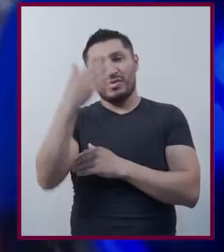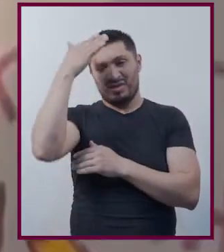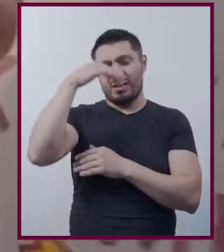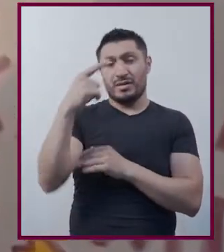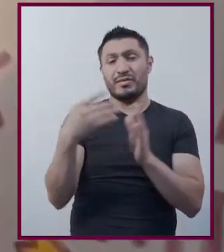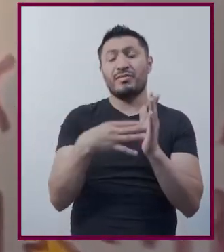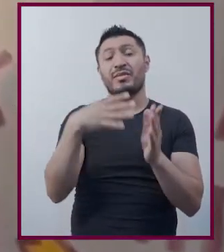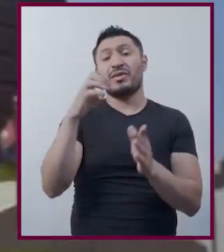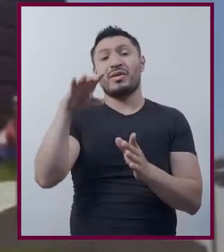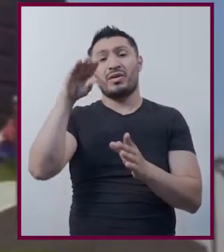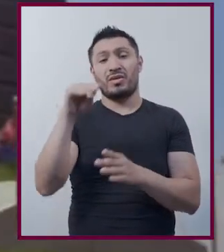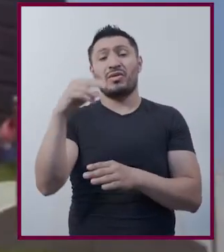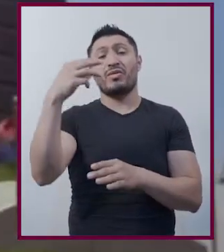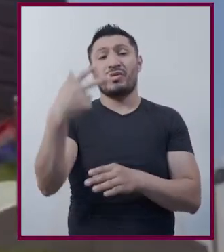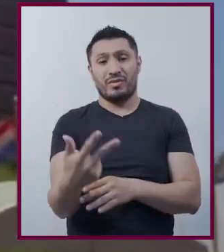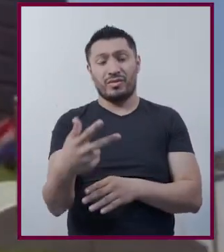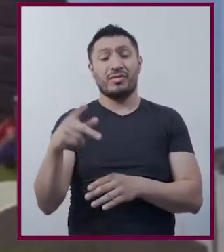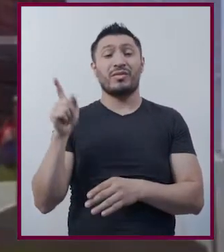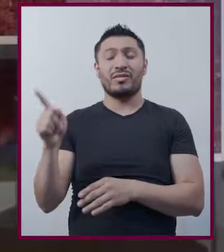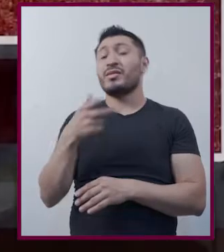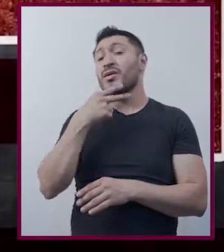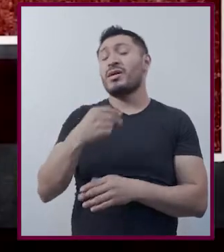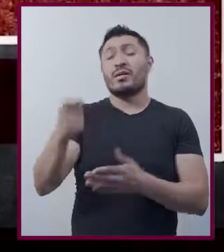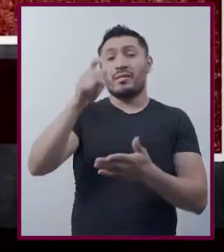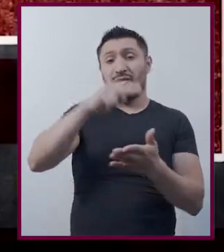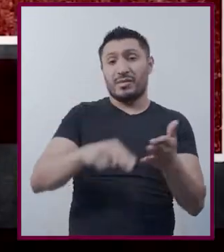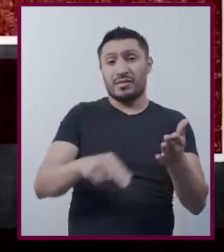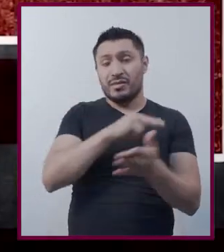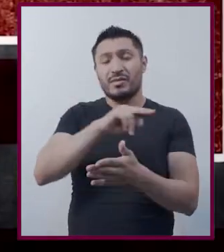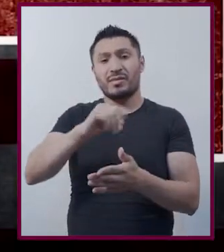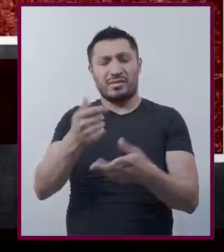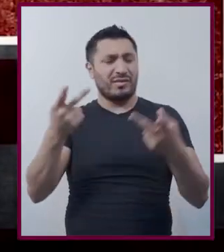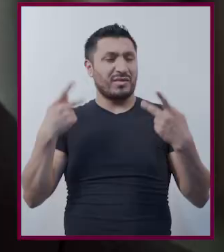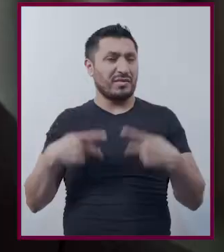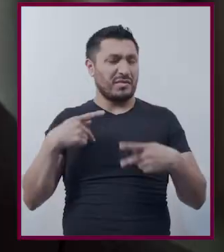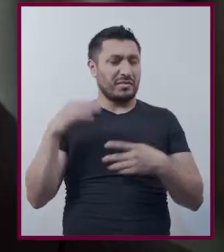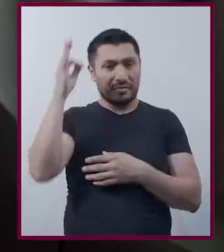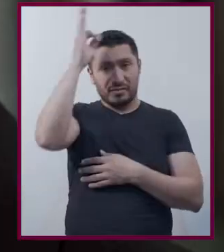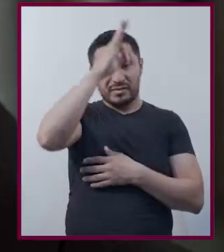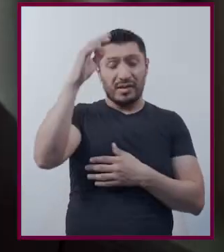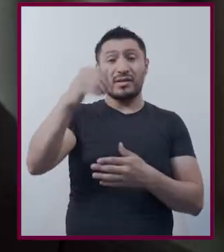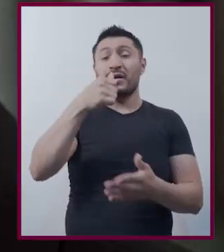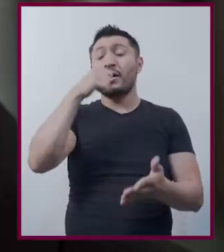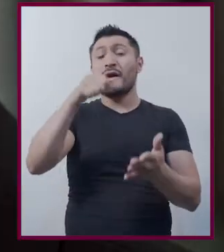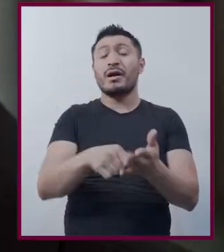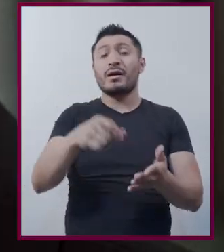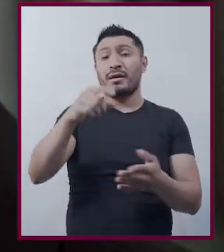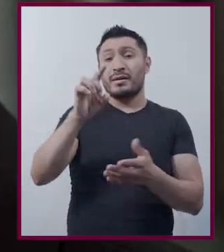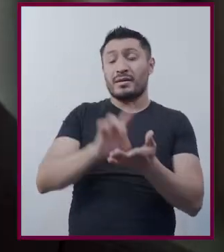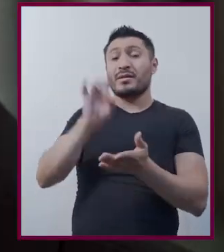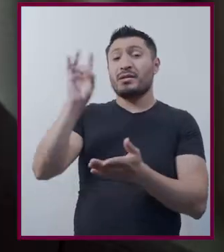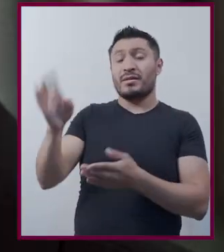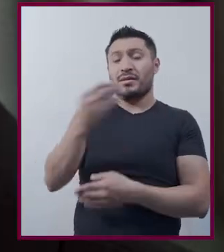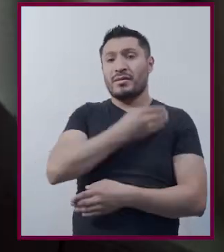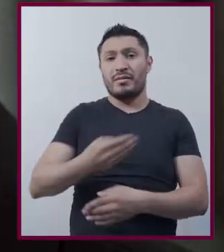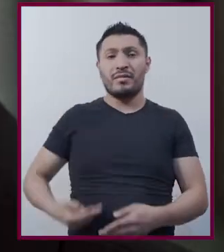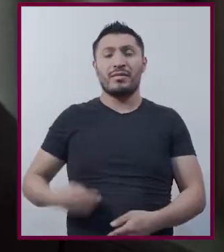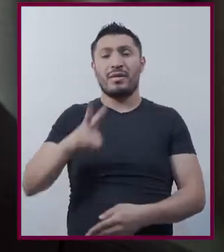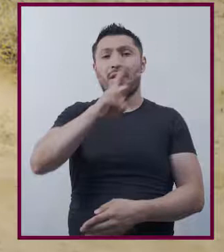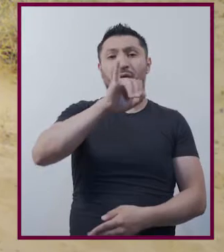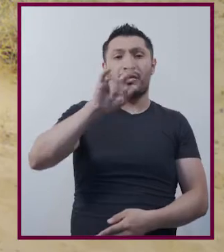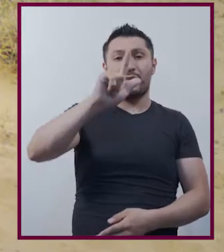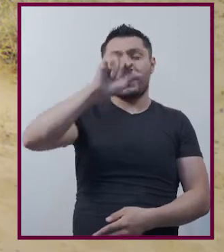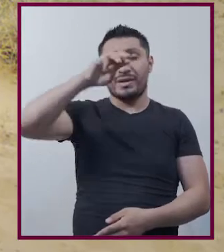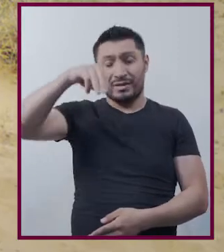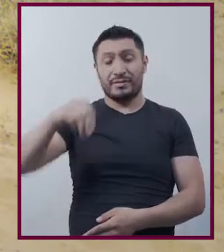que en 1998 Francis firmó, junto con otros intelectuales, una carta dirigida al presidente William Clinton